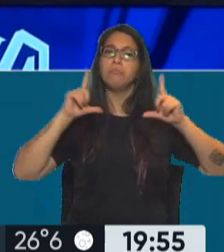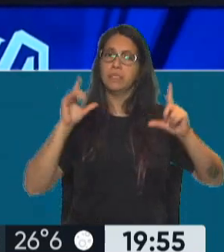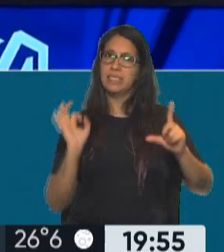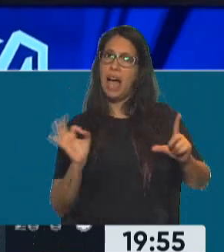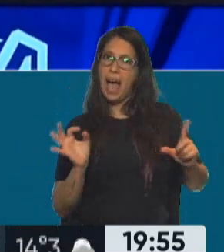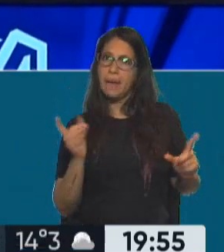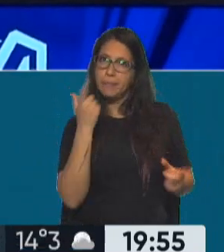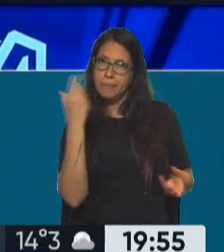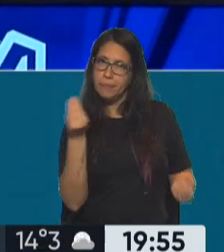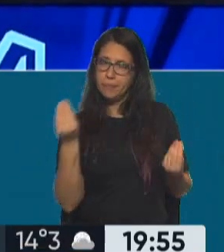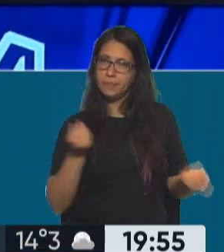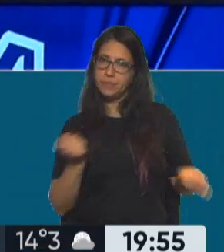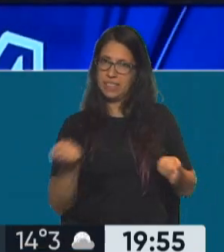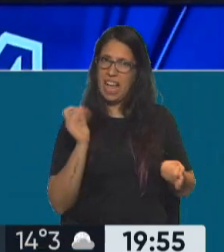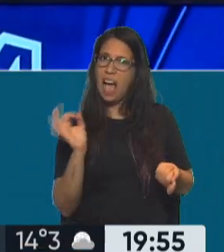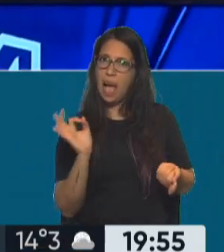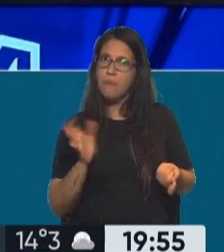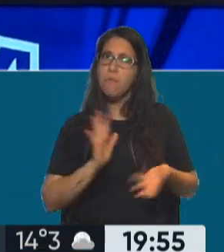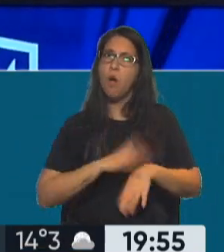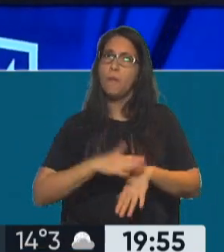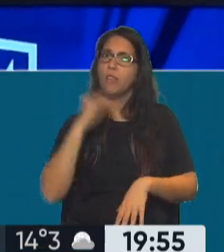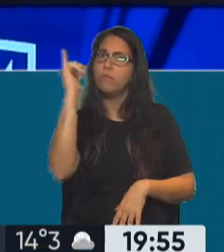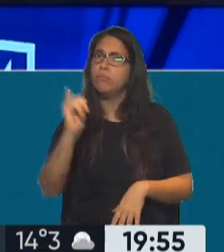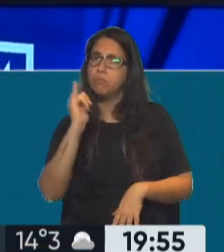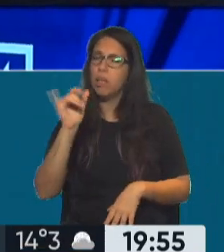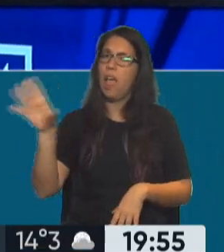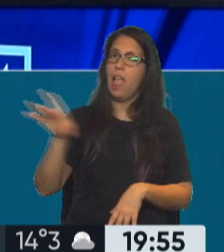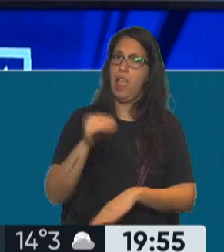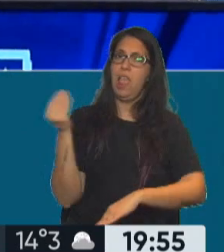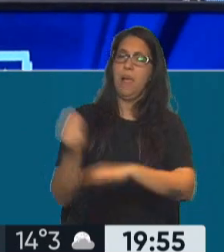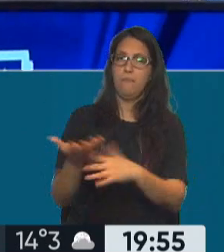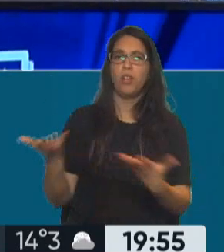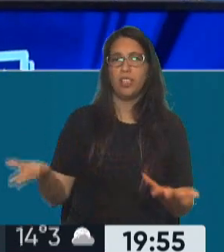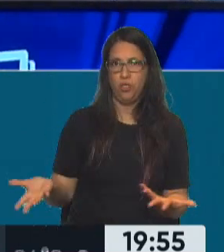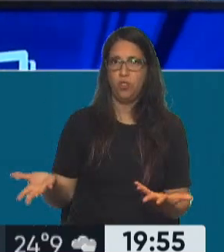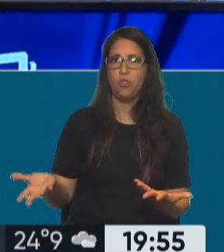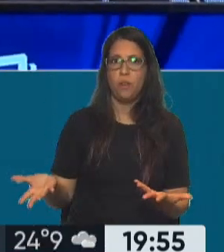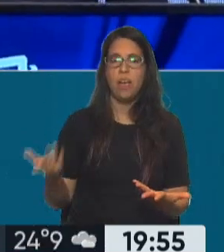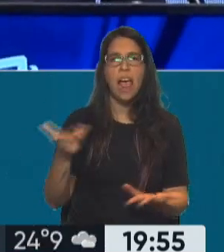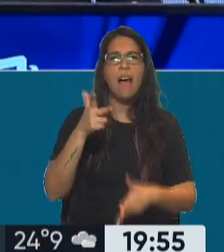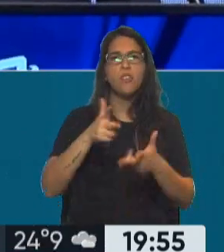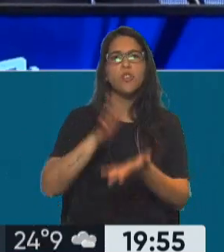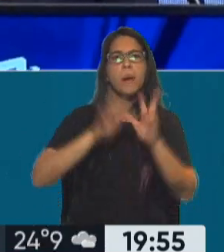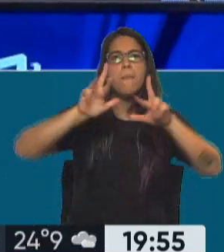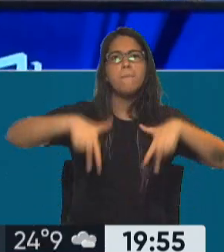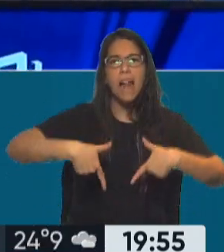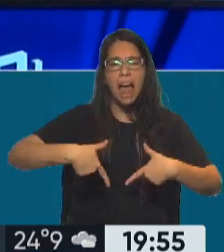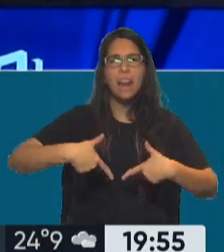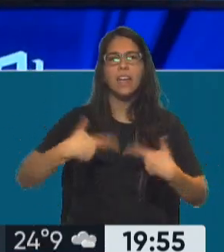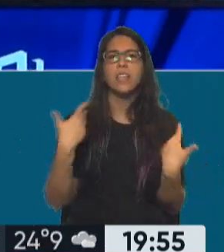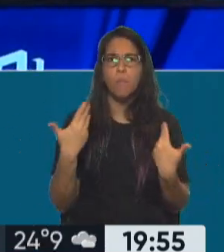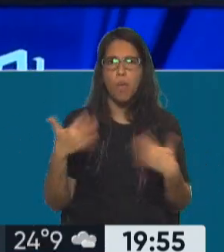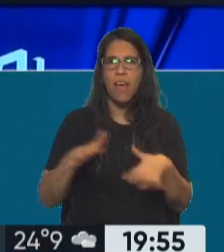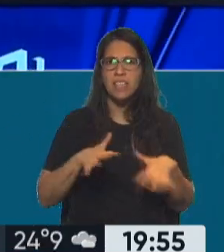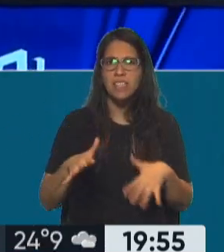cierta picaresca, si se quiere, a la hora del discurso. Habló de un cambio realista, implementable, bueno, asible que no existe, no